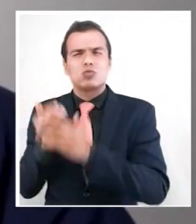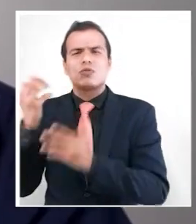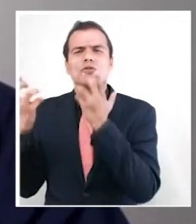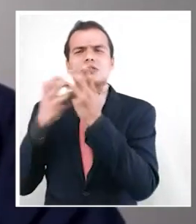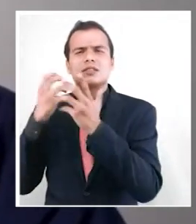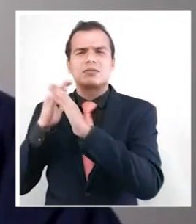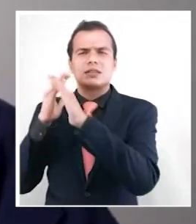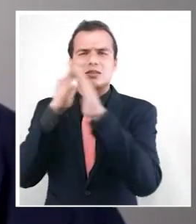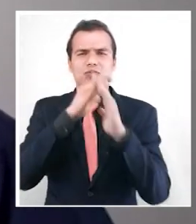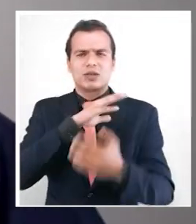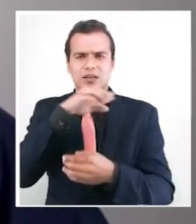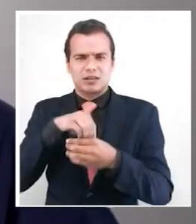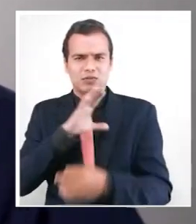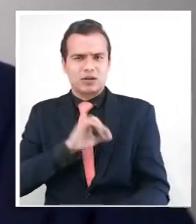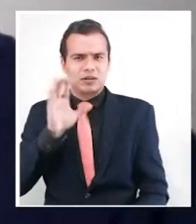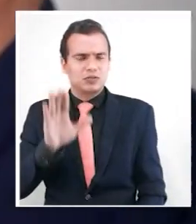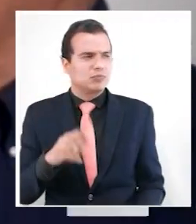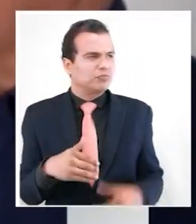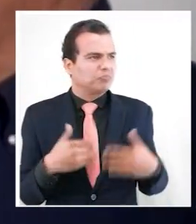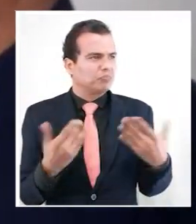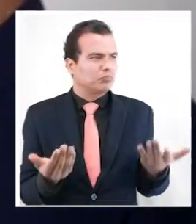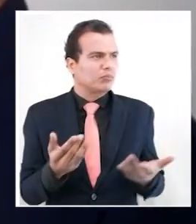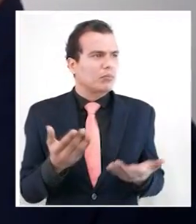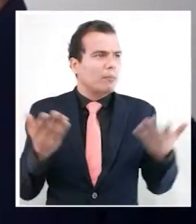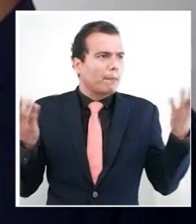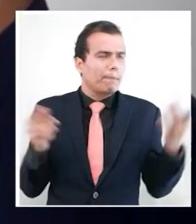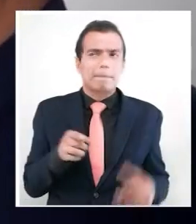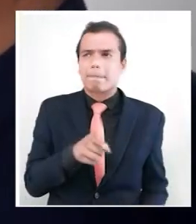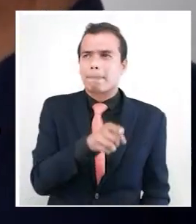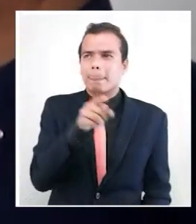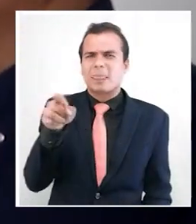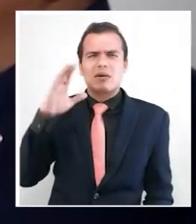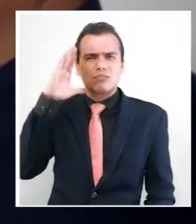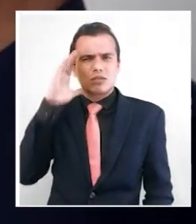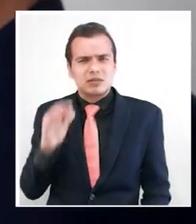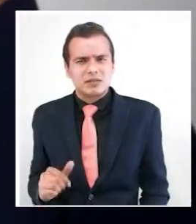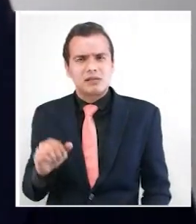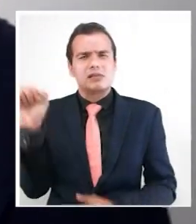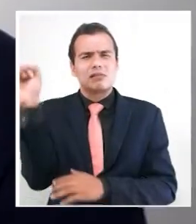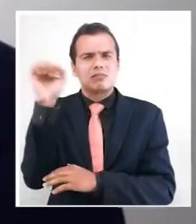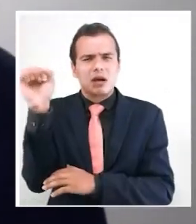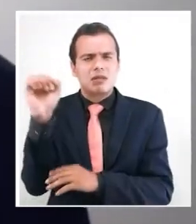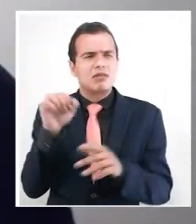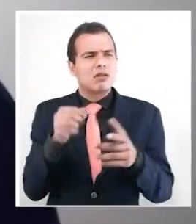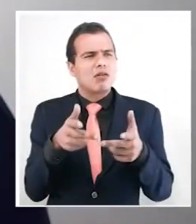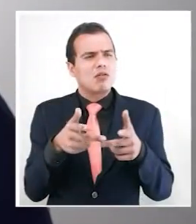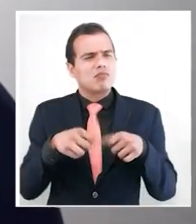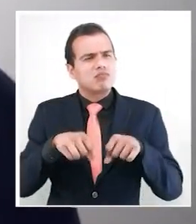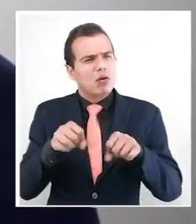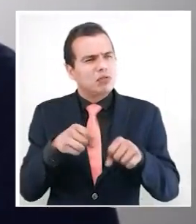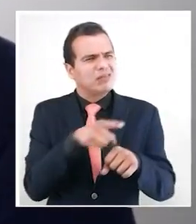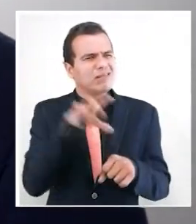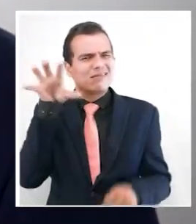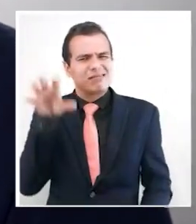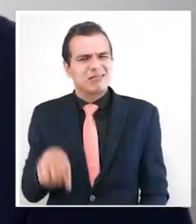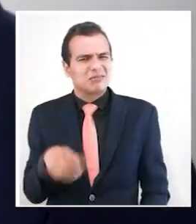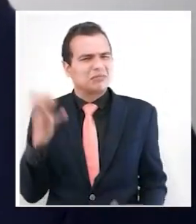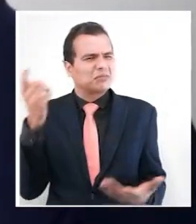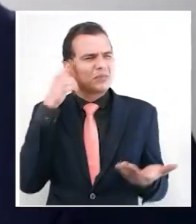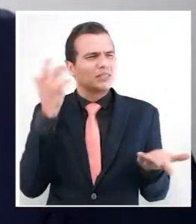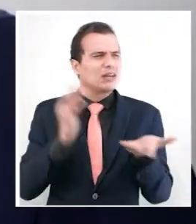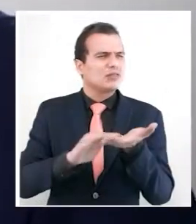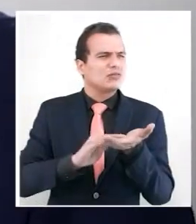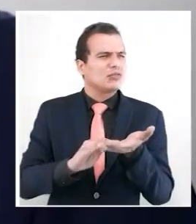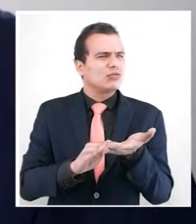Integrado de Seguridad de Cali. Ese sistema integrado usted lo mostró con un parque automotor, unos vehículos con inteligencia artificial. ¿Y la plata de dónde va a salir?